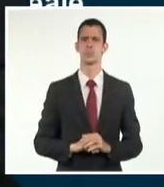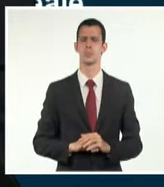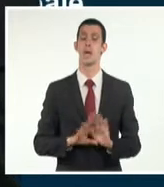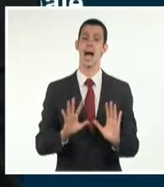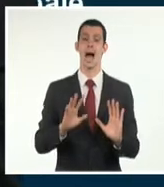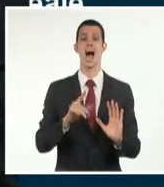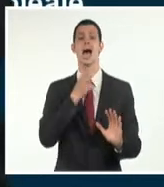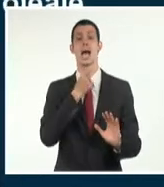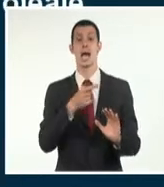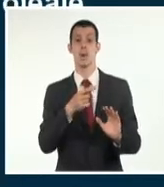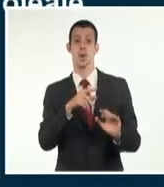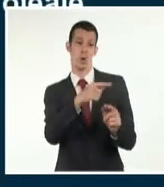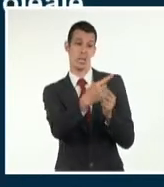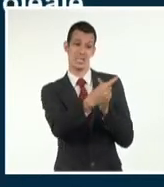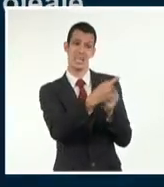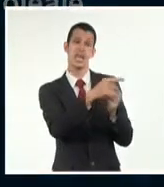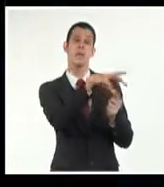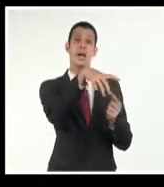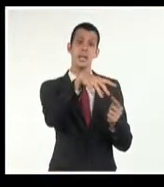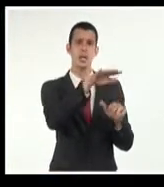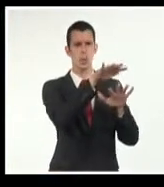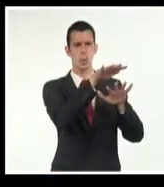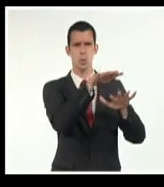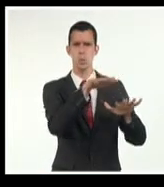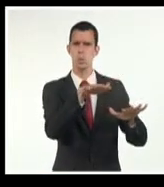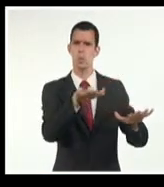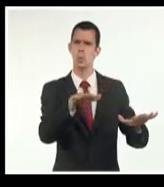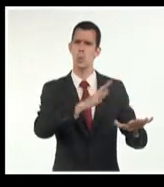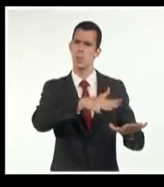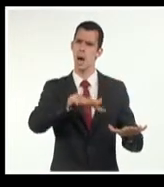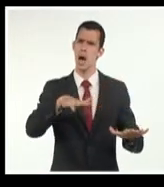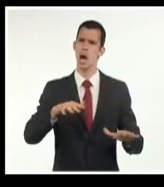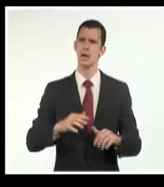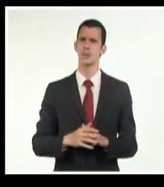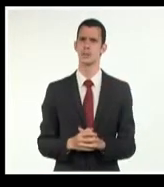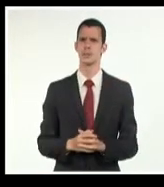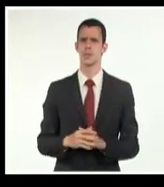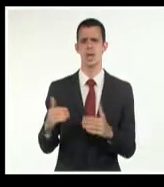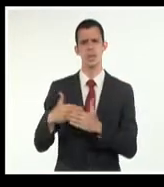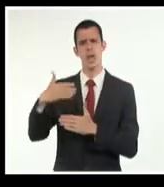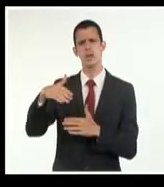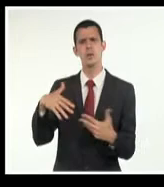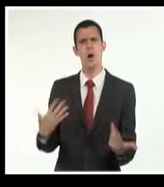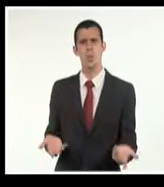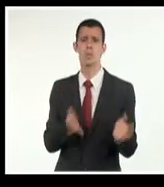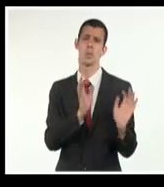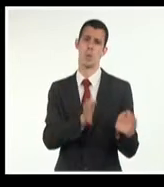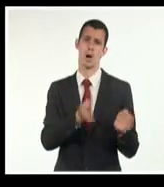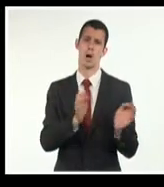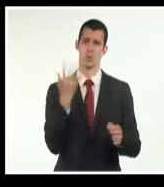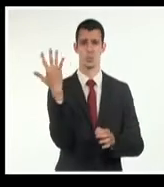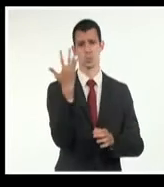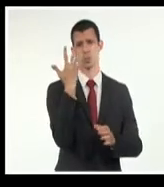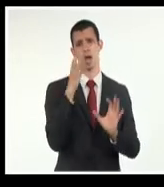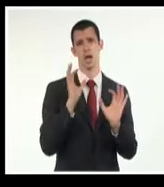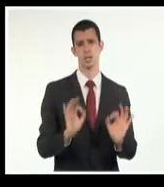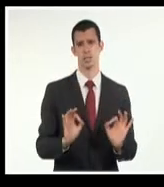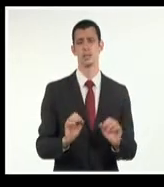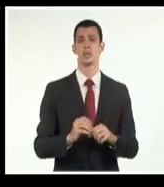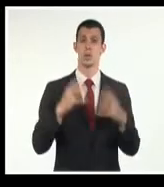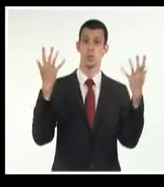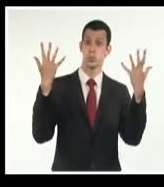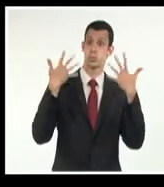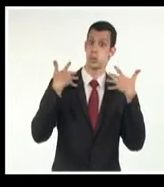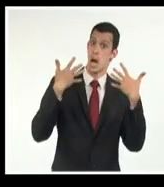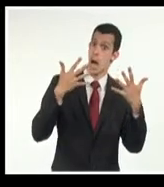occidental, donde tendremos durante todo el día mar tranquila. Y los próximos días, más de lo mismo, chubascos y tormentas eléctricas durante la tarde asociados al calentamiento del día, algún día